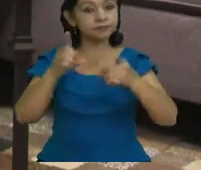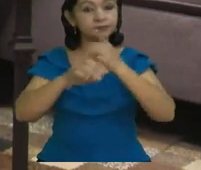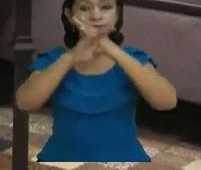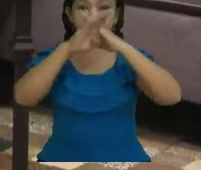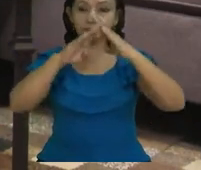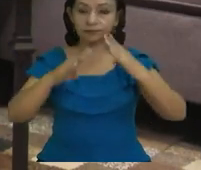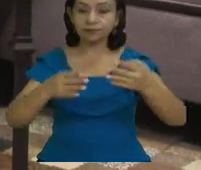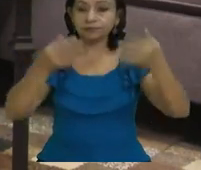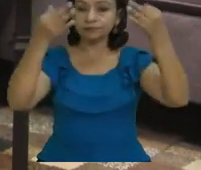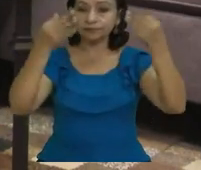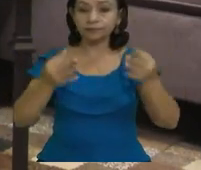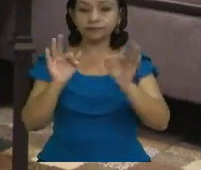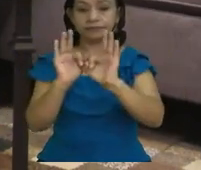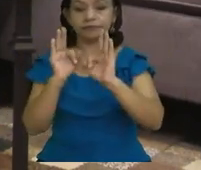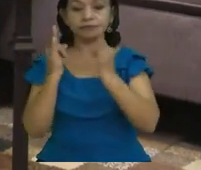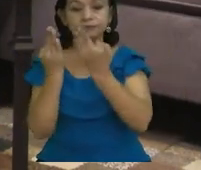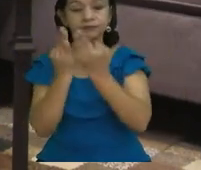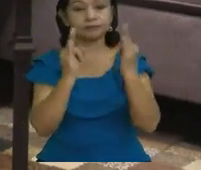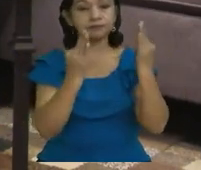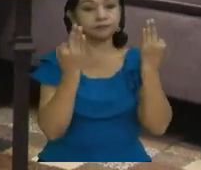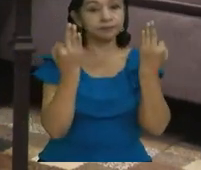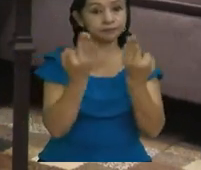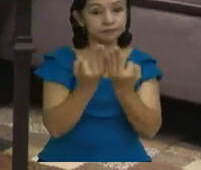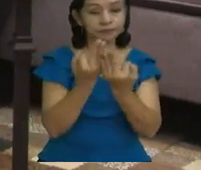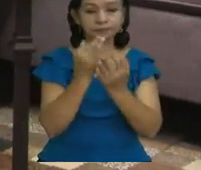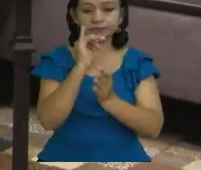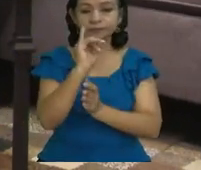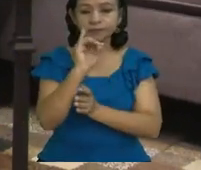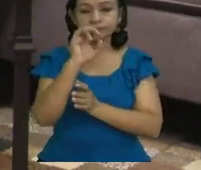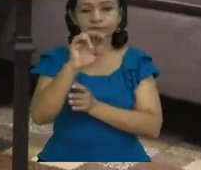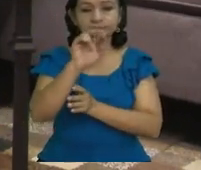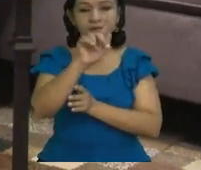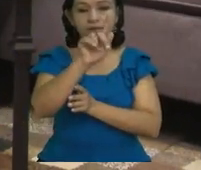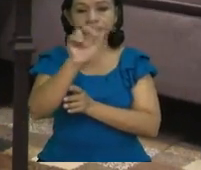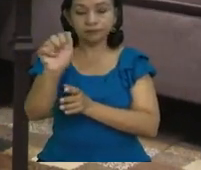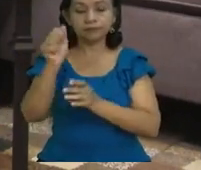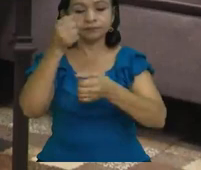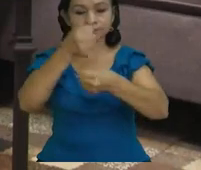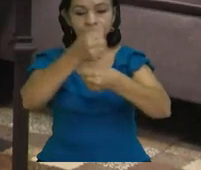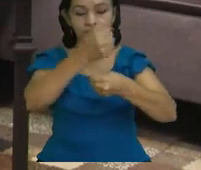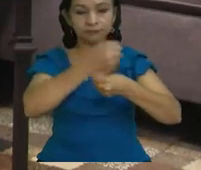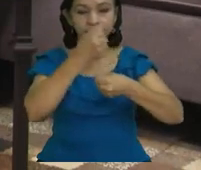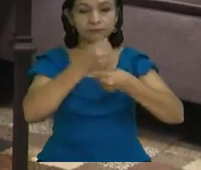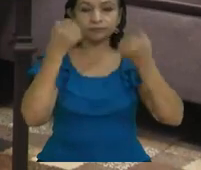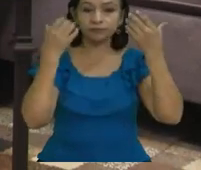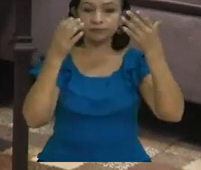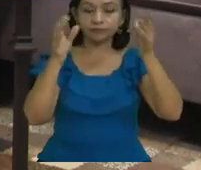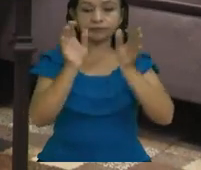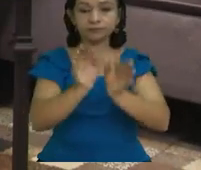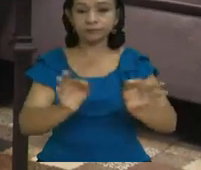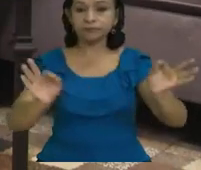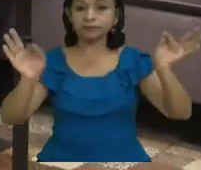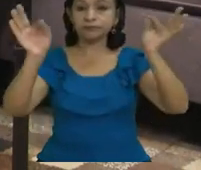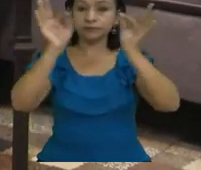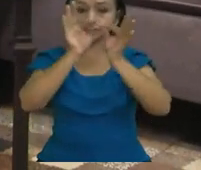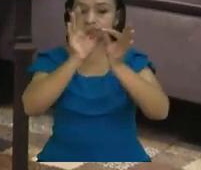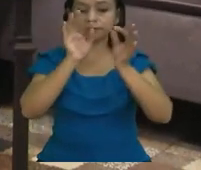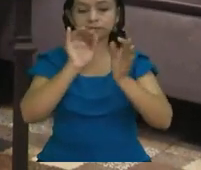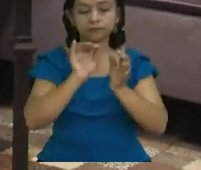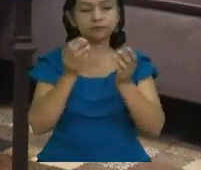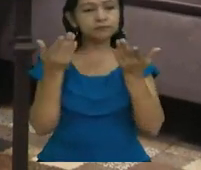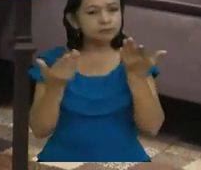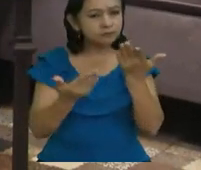el bienestar de la familia, pues el INTA también trabaja en uno de los rubros muy importantes, transferencia de tecnología, ¿no?, para el